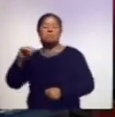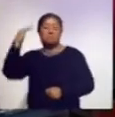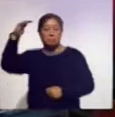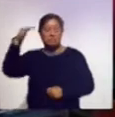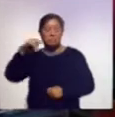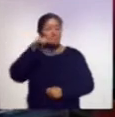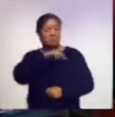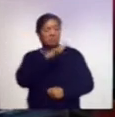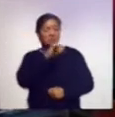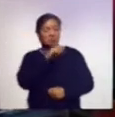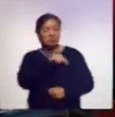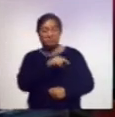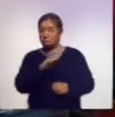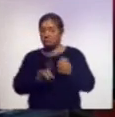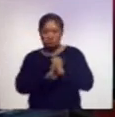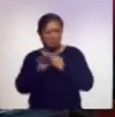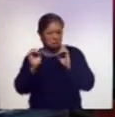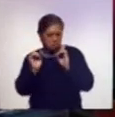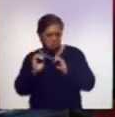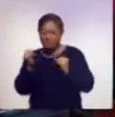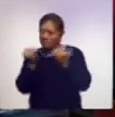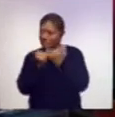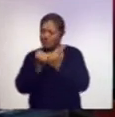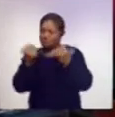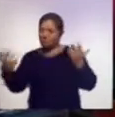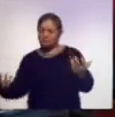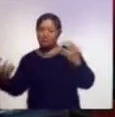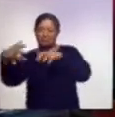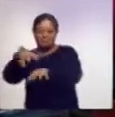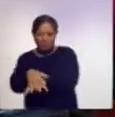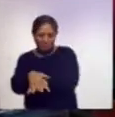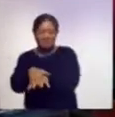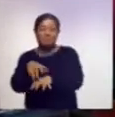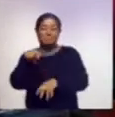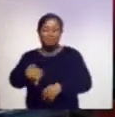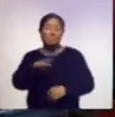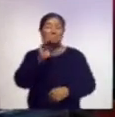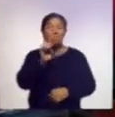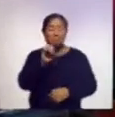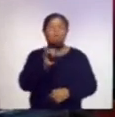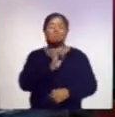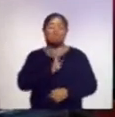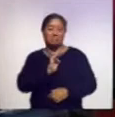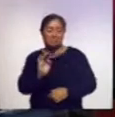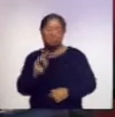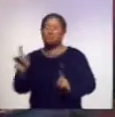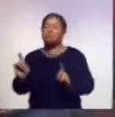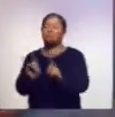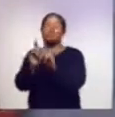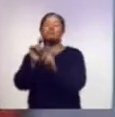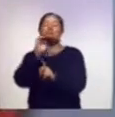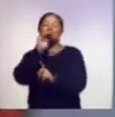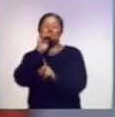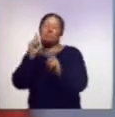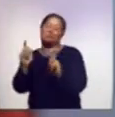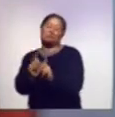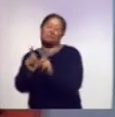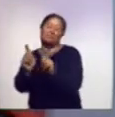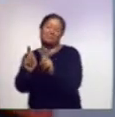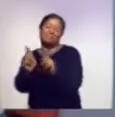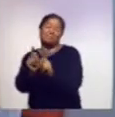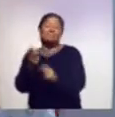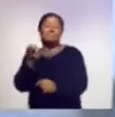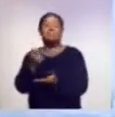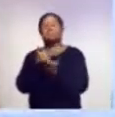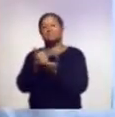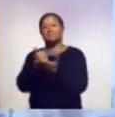tiene problema, también estamos haciendo integración de binomio para que ese bebé pueda estar en contacto con su mamá. Esto le ayuda